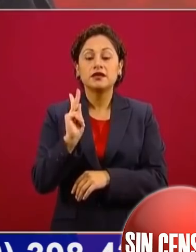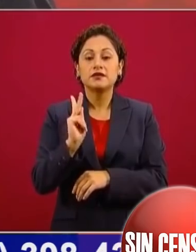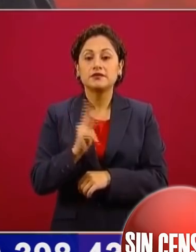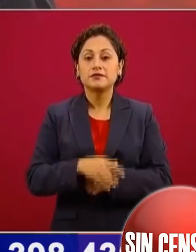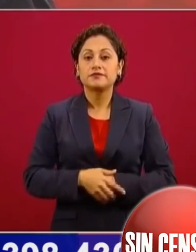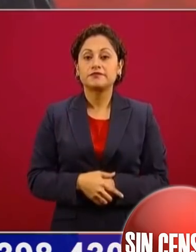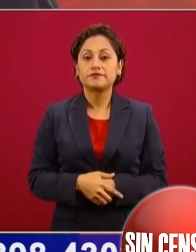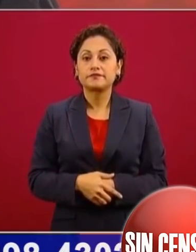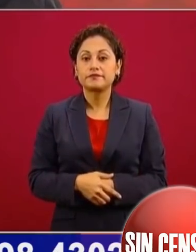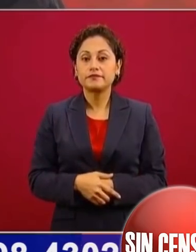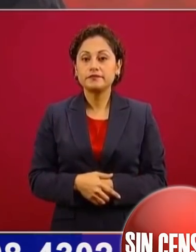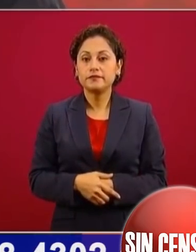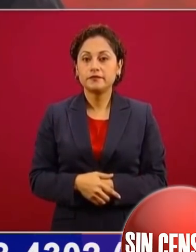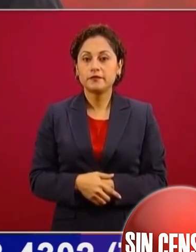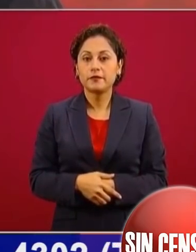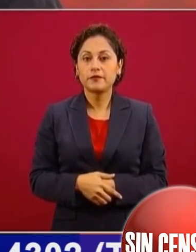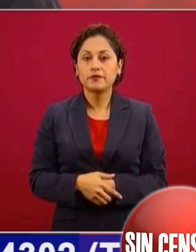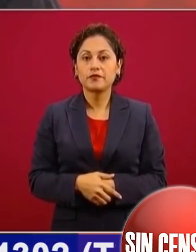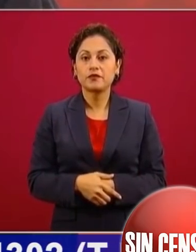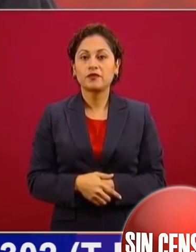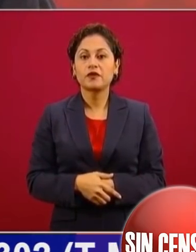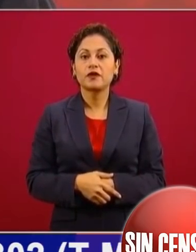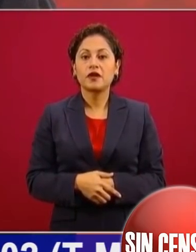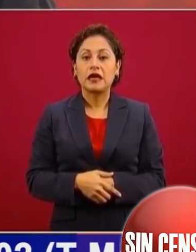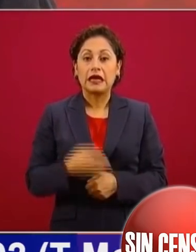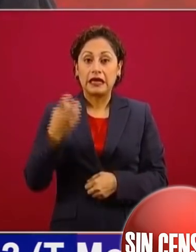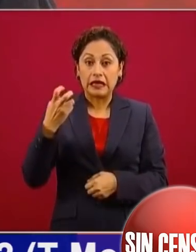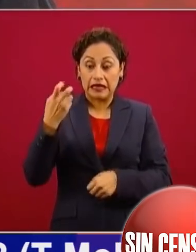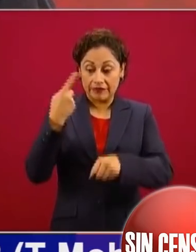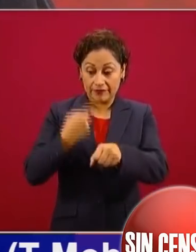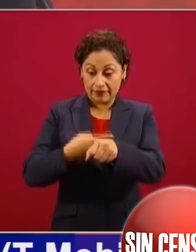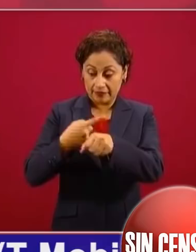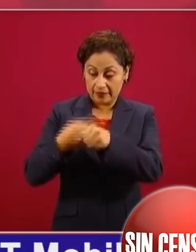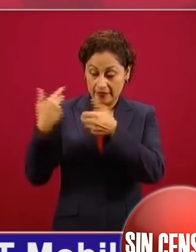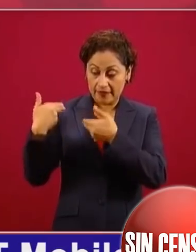se adquieren o se agravan